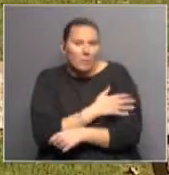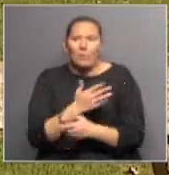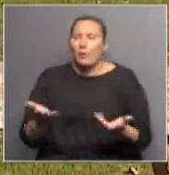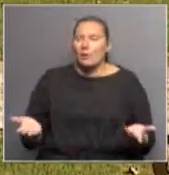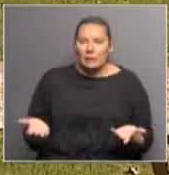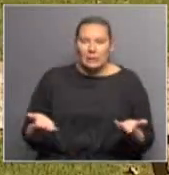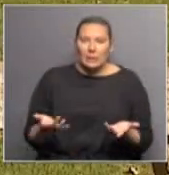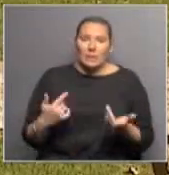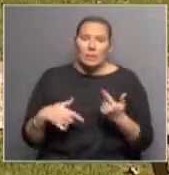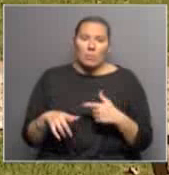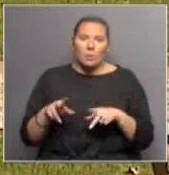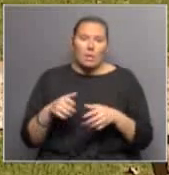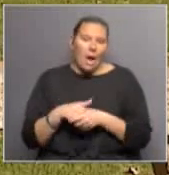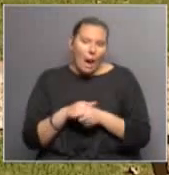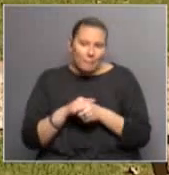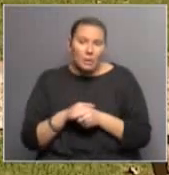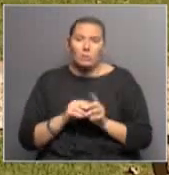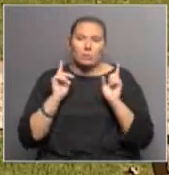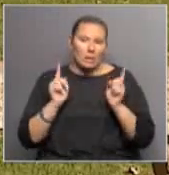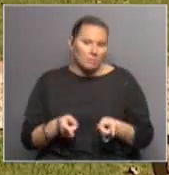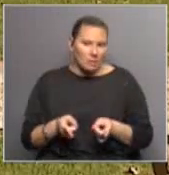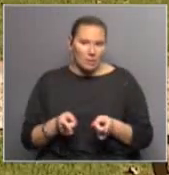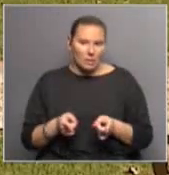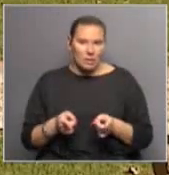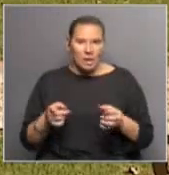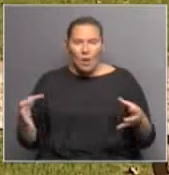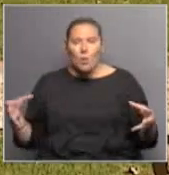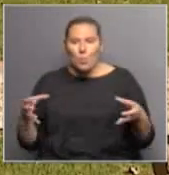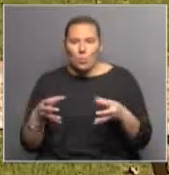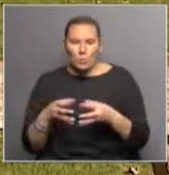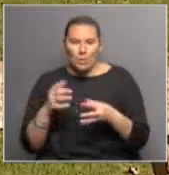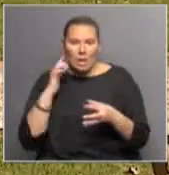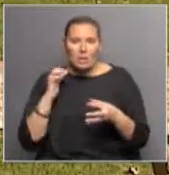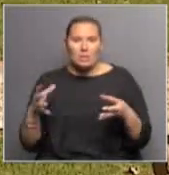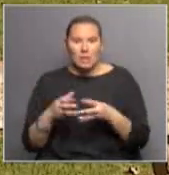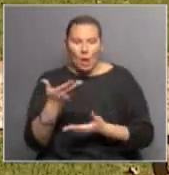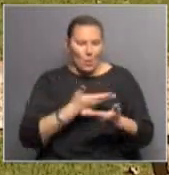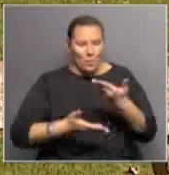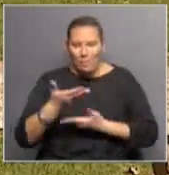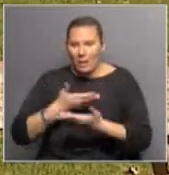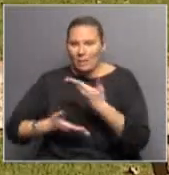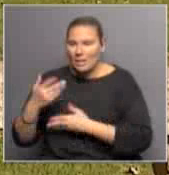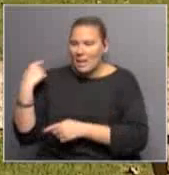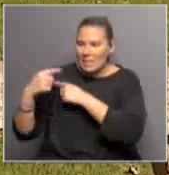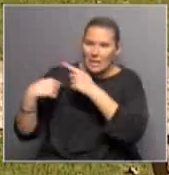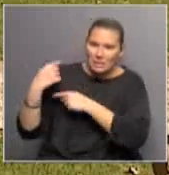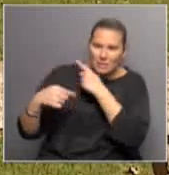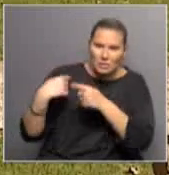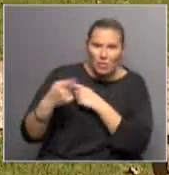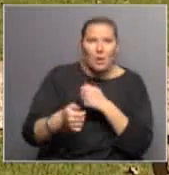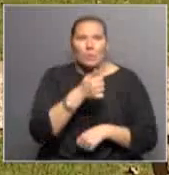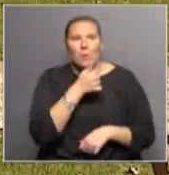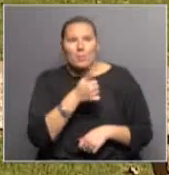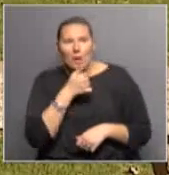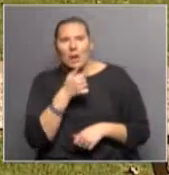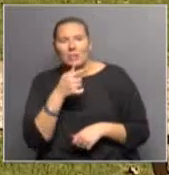caricia. Y bueno, en cuanto a los amigos también, ¿no? El juntarse, el estar con ellos, las tradiciones, ir a tomar mate,